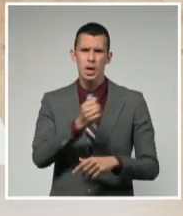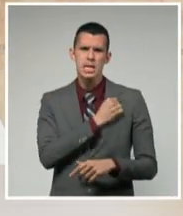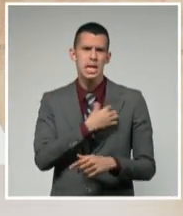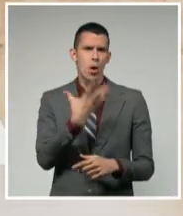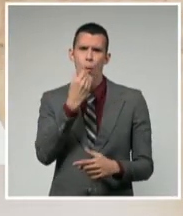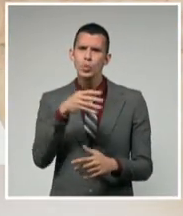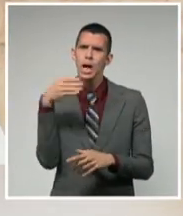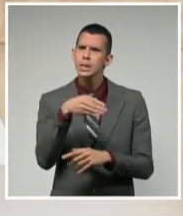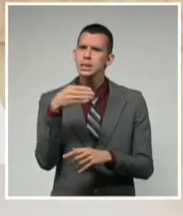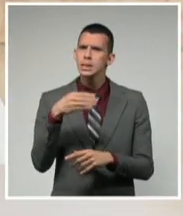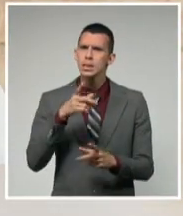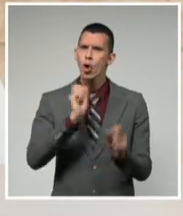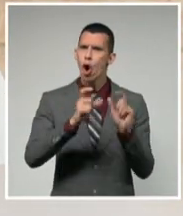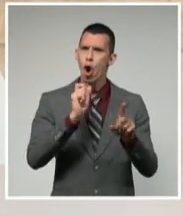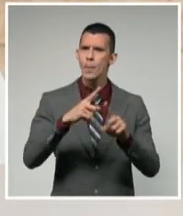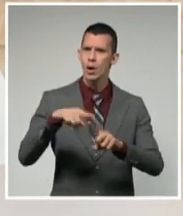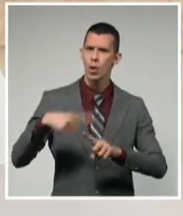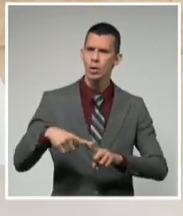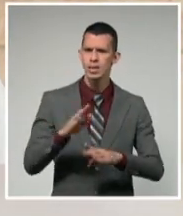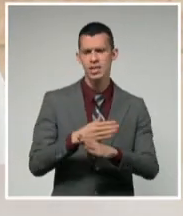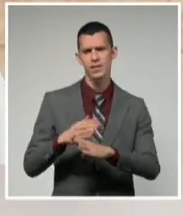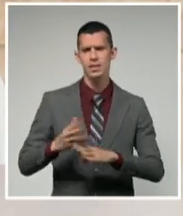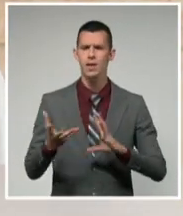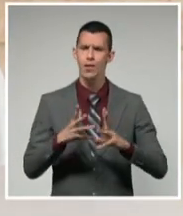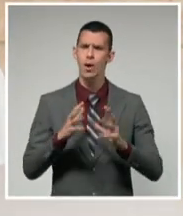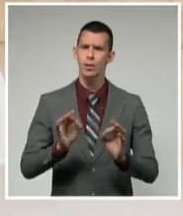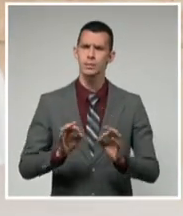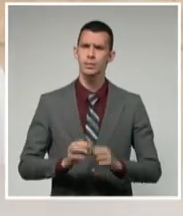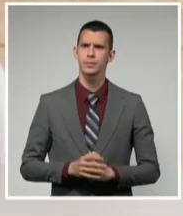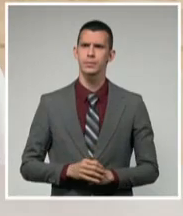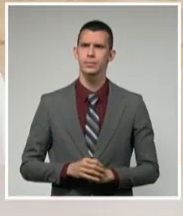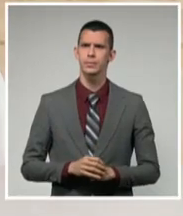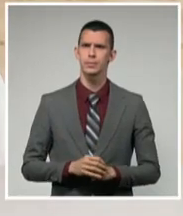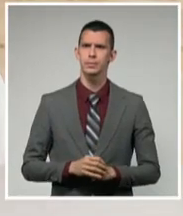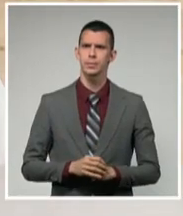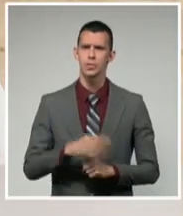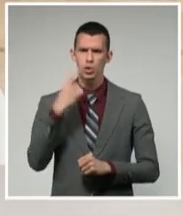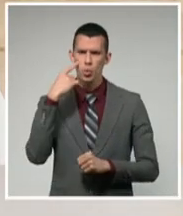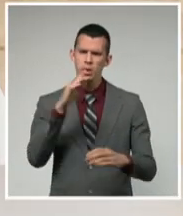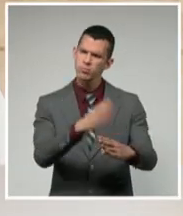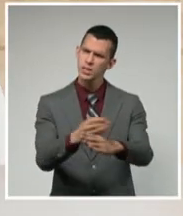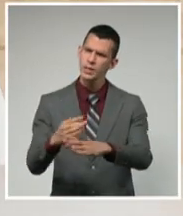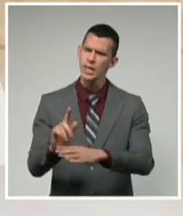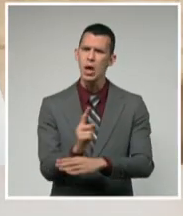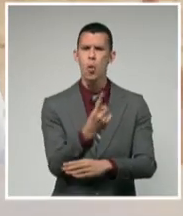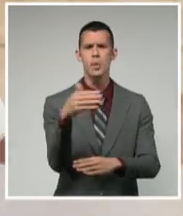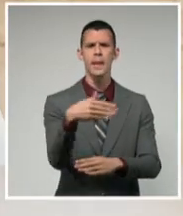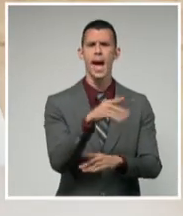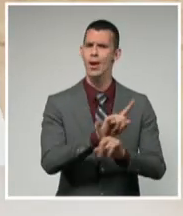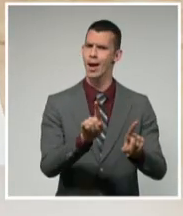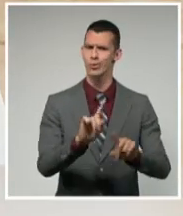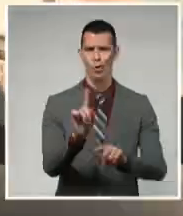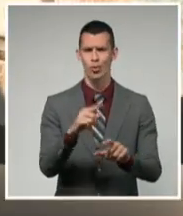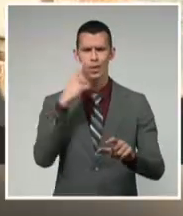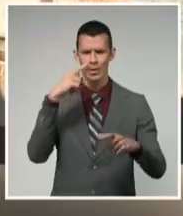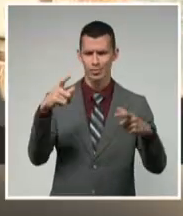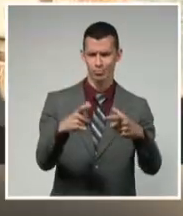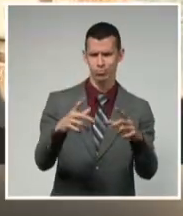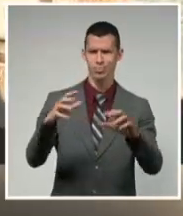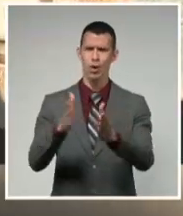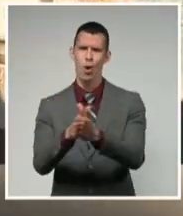pescadería de distintos productos, de hamburguesa, croqueta. Hubo una